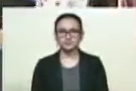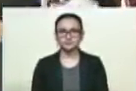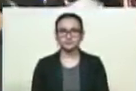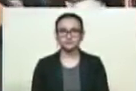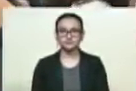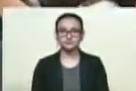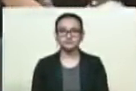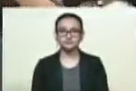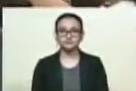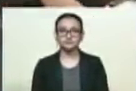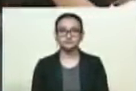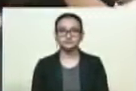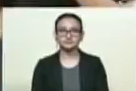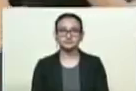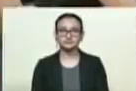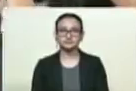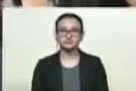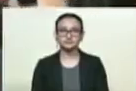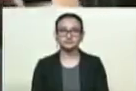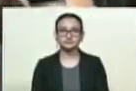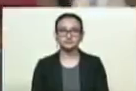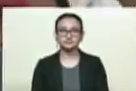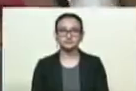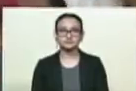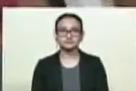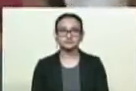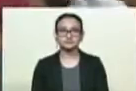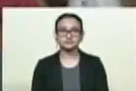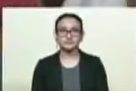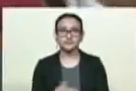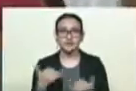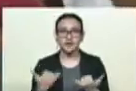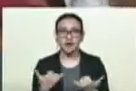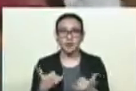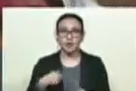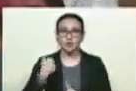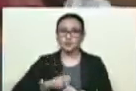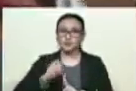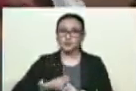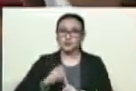es que estamos en una batalla crucial